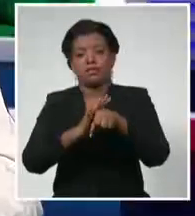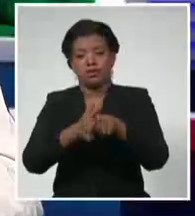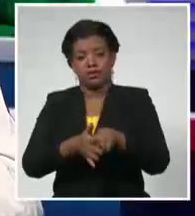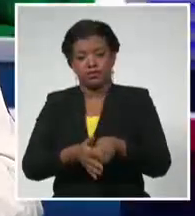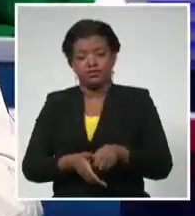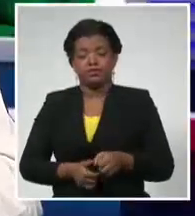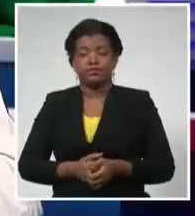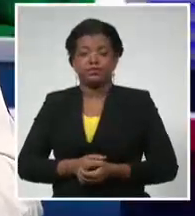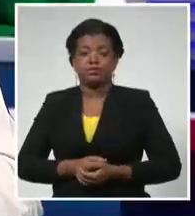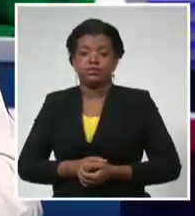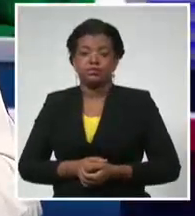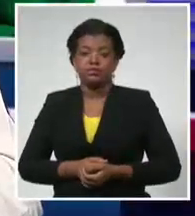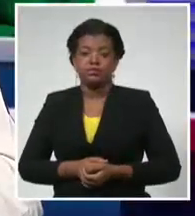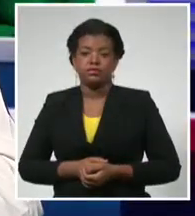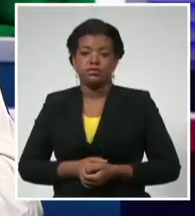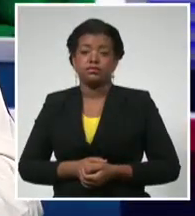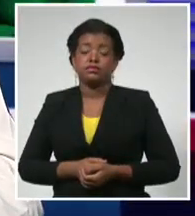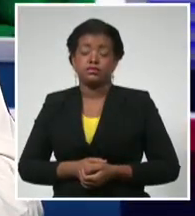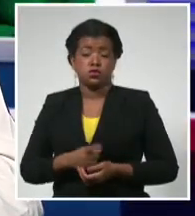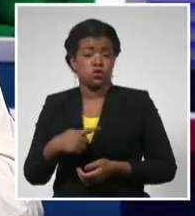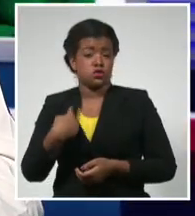confirmados.